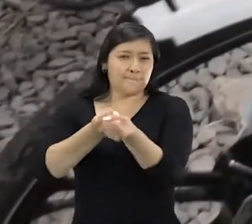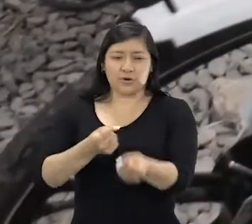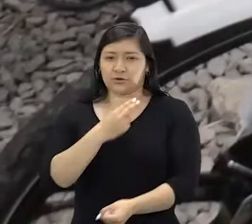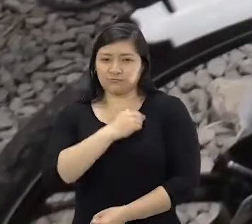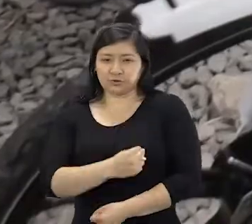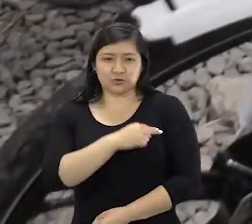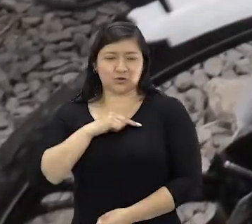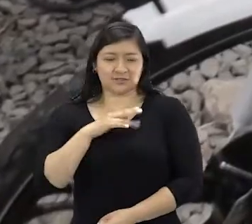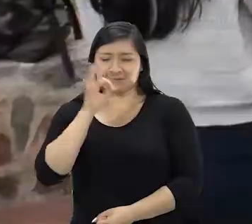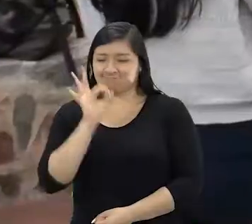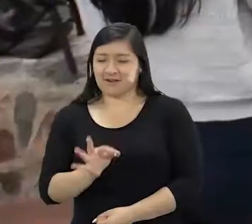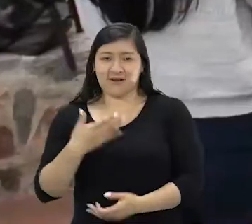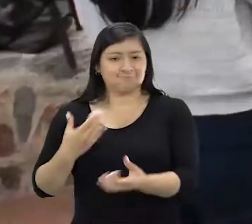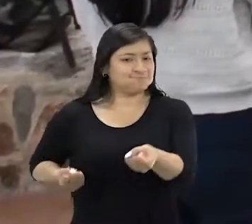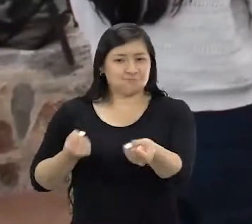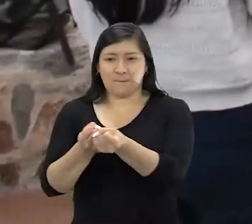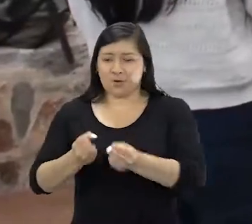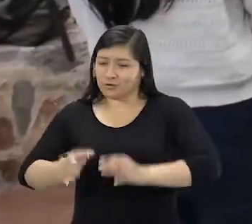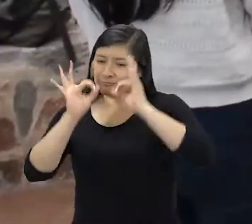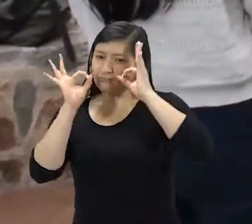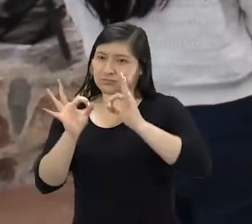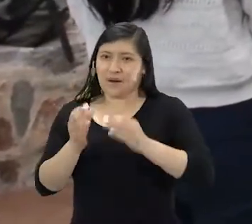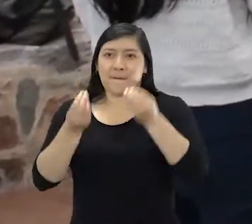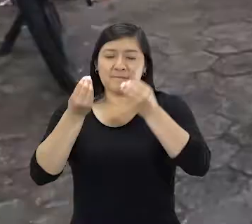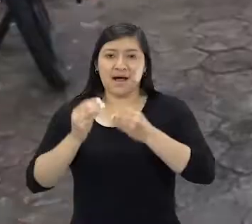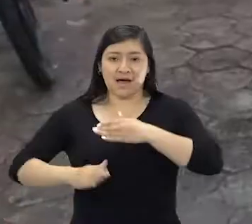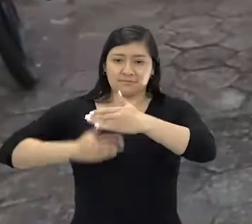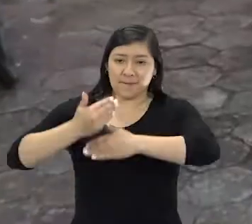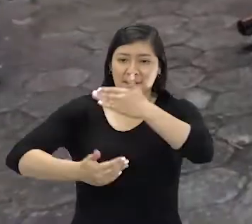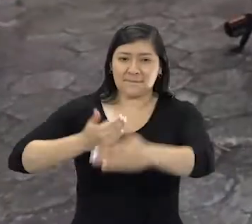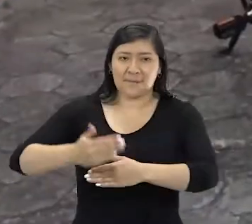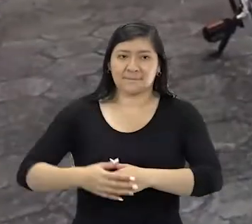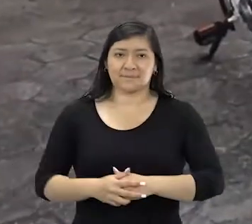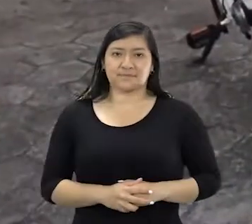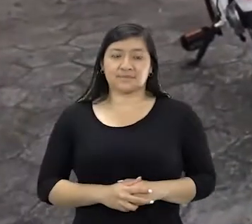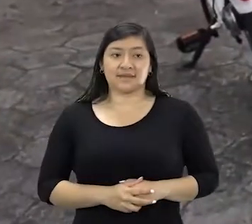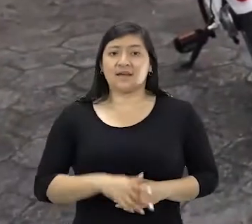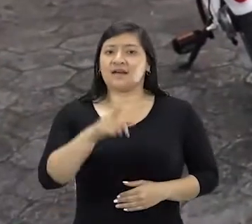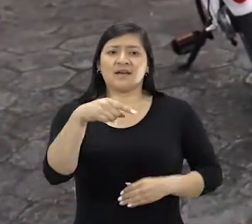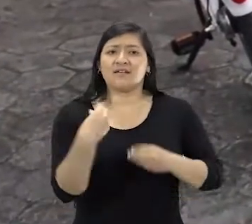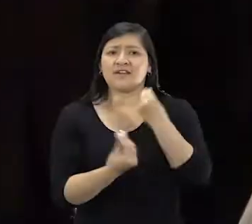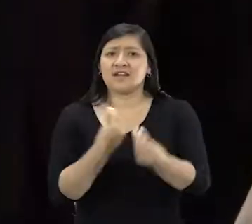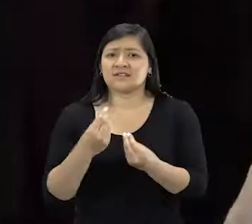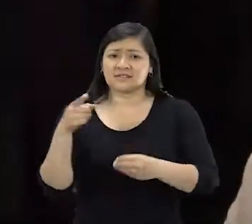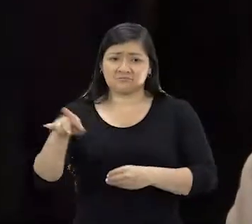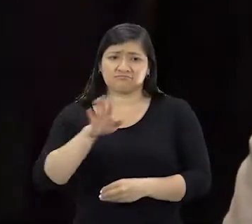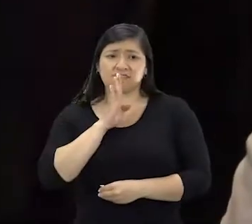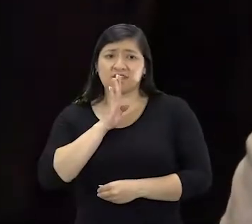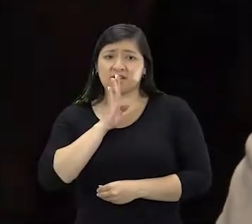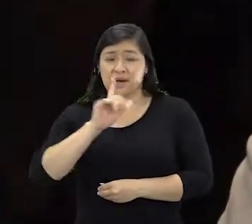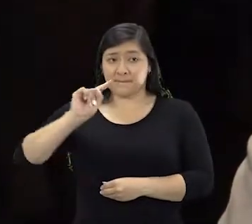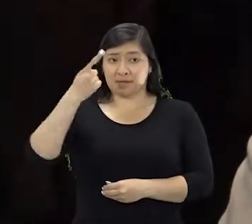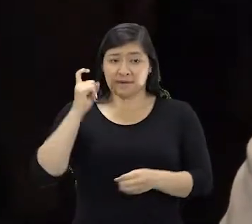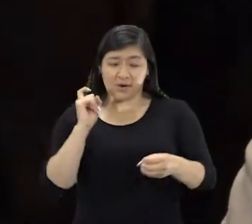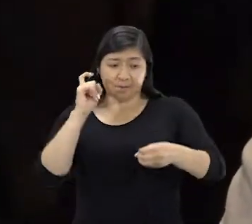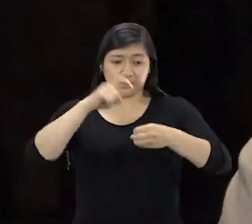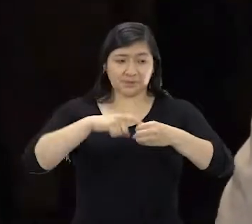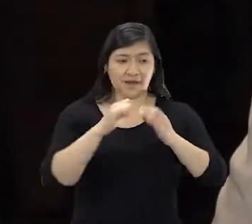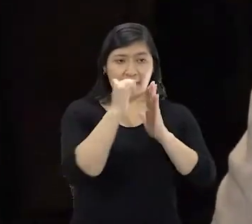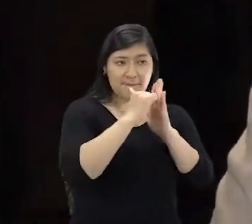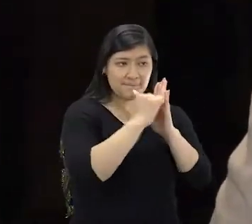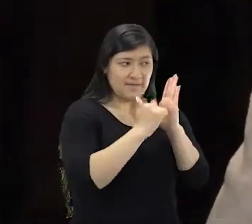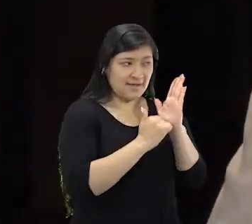se transforme en proyectos que van en esa dirección. ¿Qué tienen que hacer los usuarios? Primero, registrarse